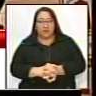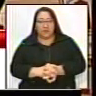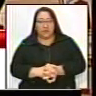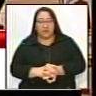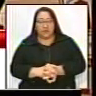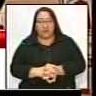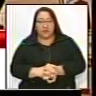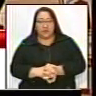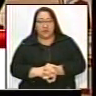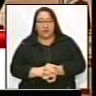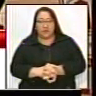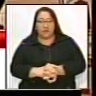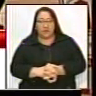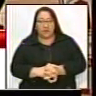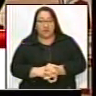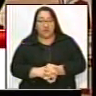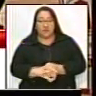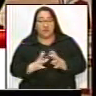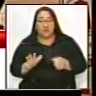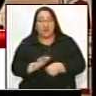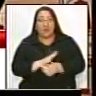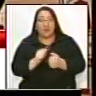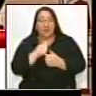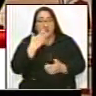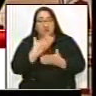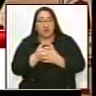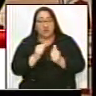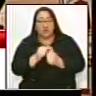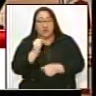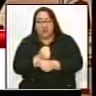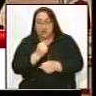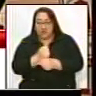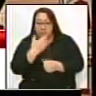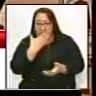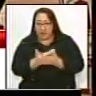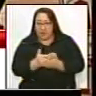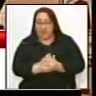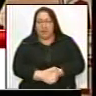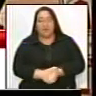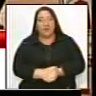eso me siento de orgullo, doctora, gracias a su gestión de usted.